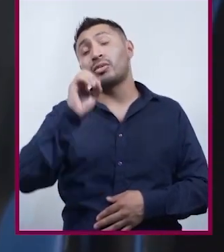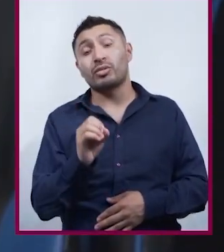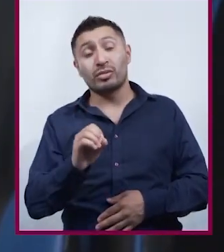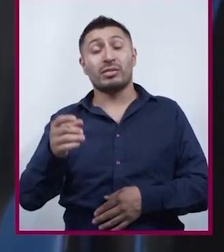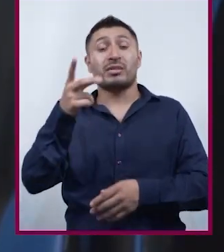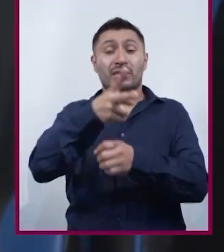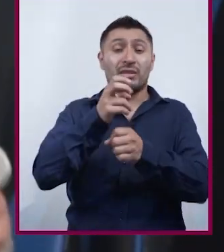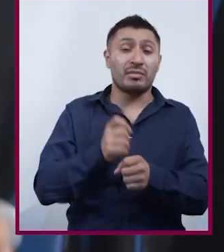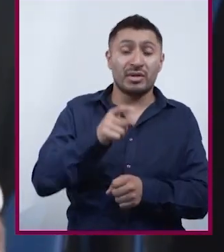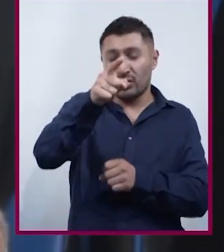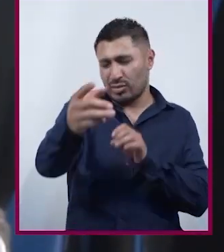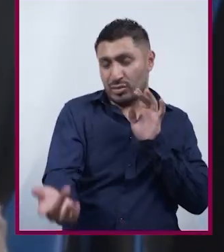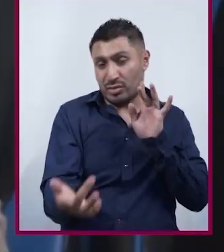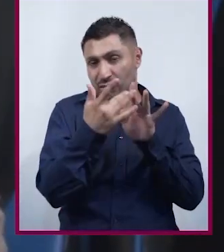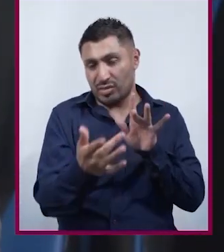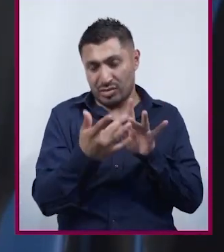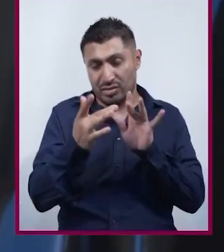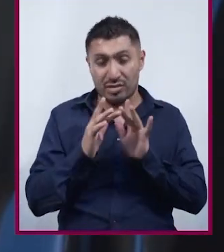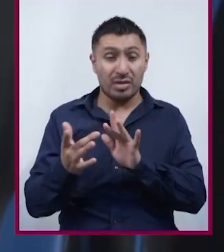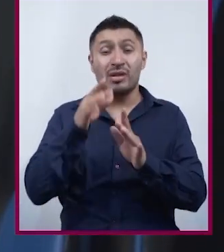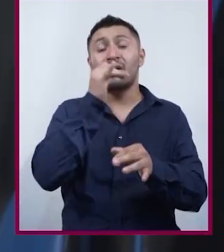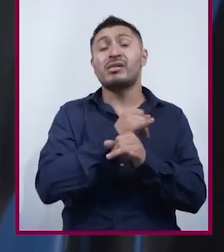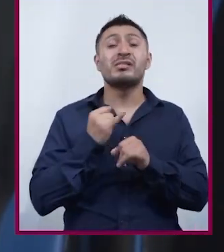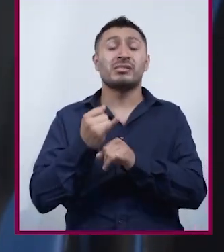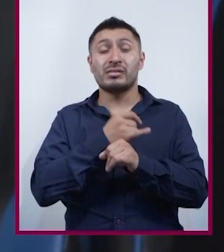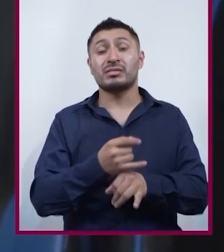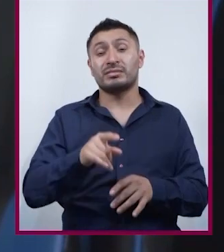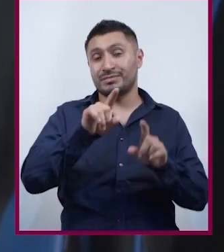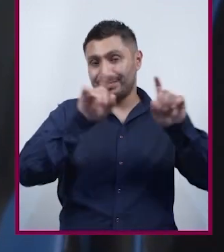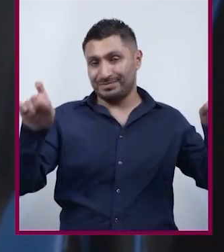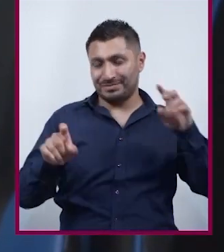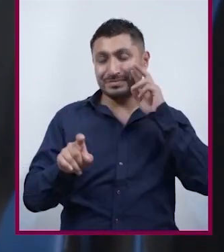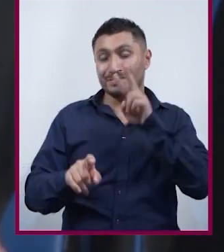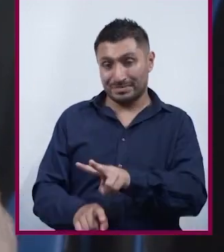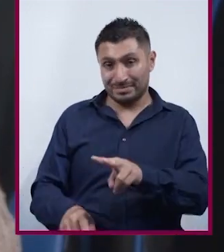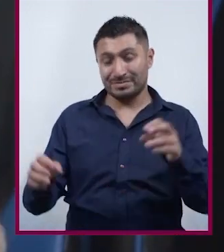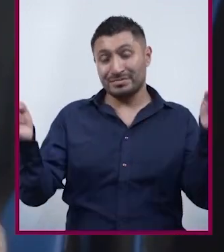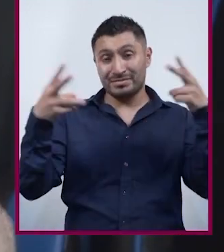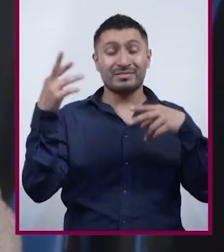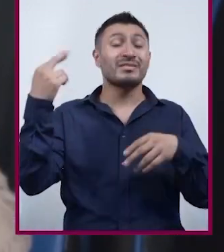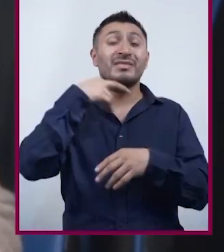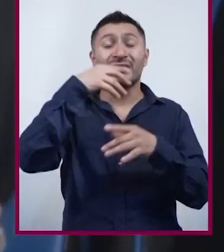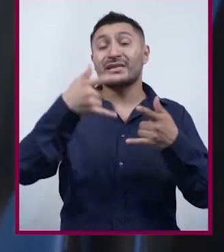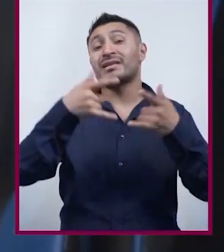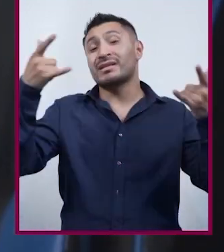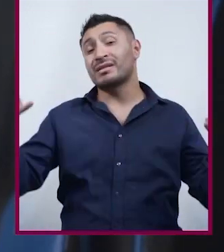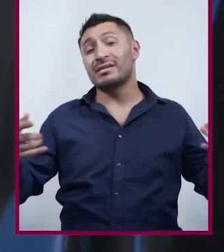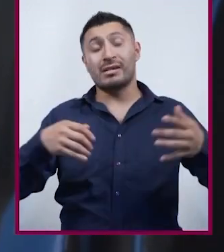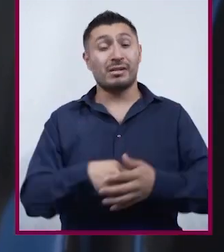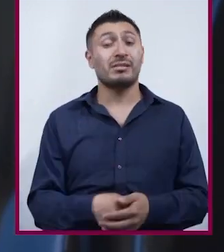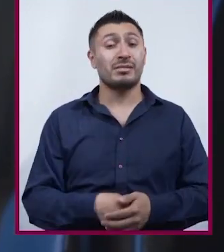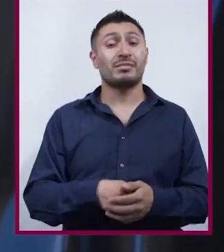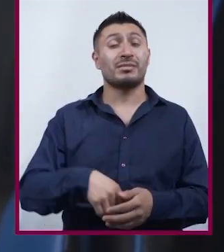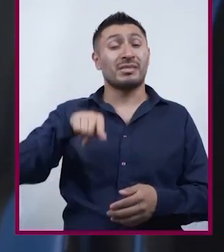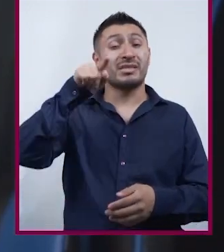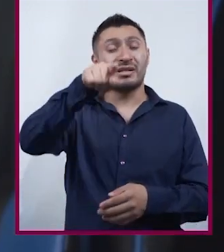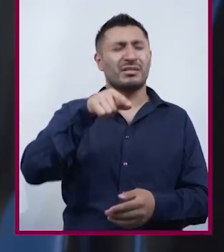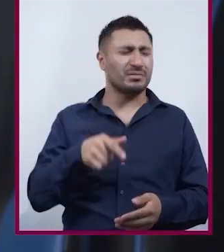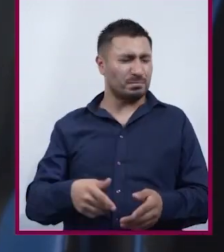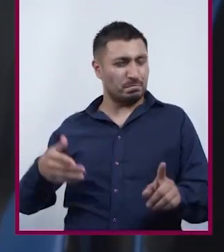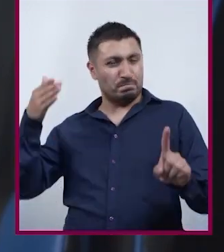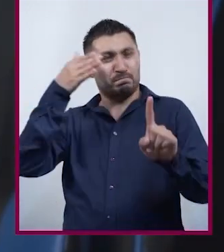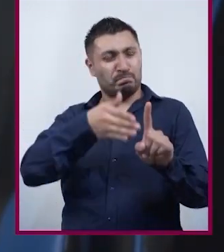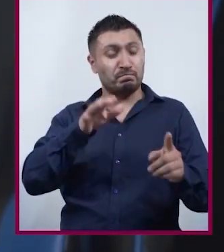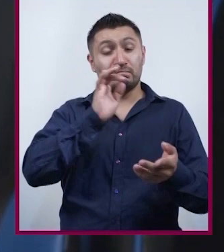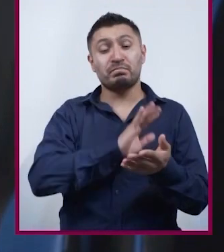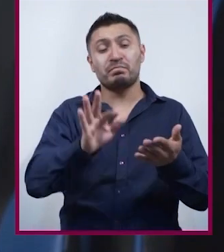Margot Cortázar y te invito a que estemos en contacto a través de nuestras redes sociales que tienes en pantalla. Hasta la próxima historia.